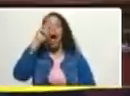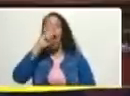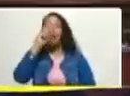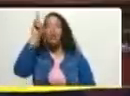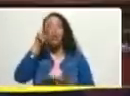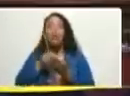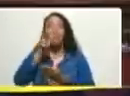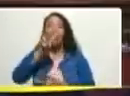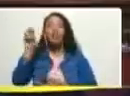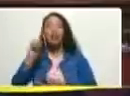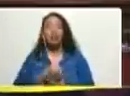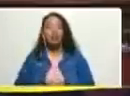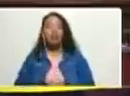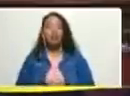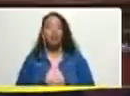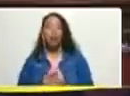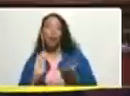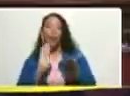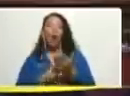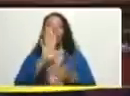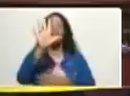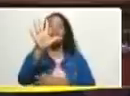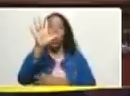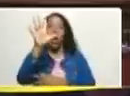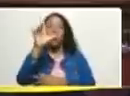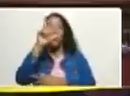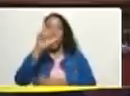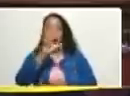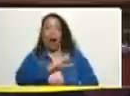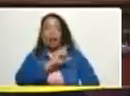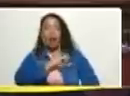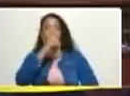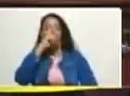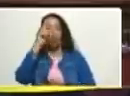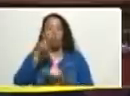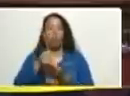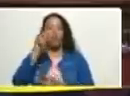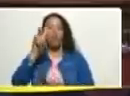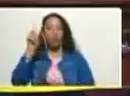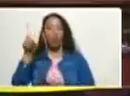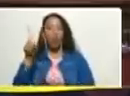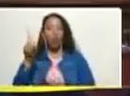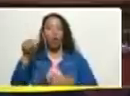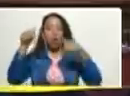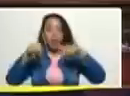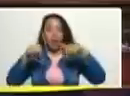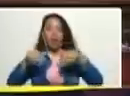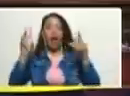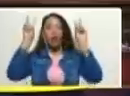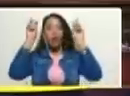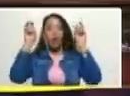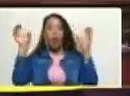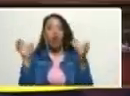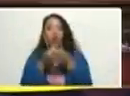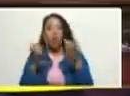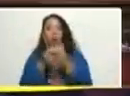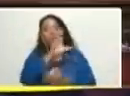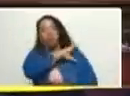2020, instalada el 5 de enero del año 2021 y que con esta nueva Junta Directiva